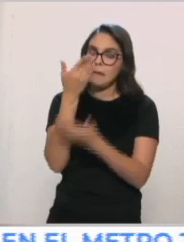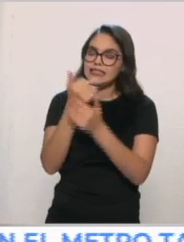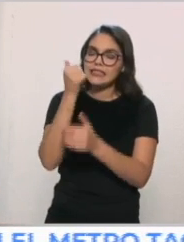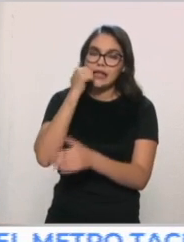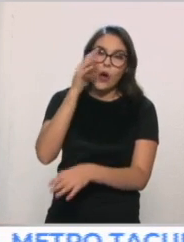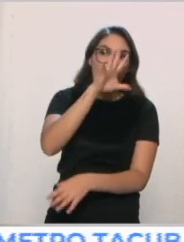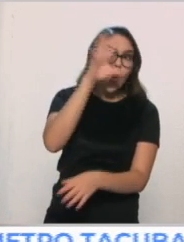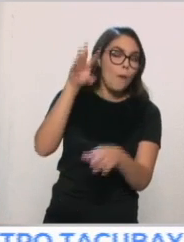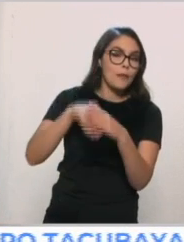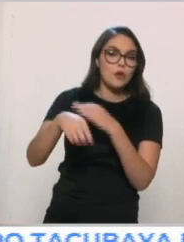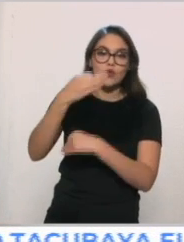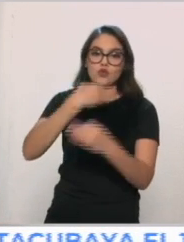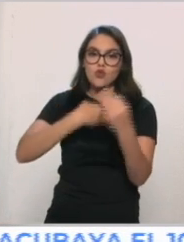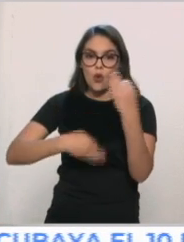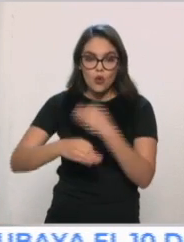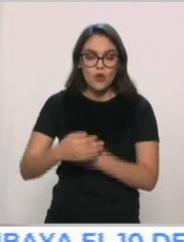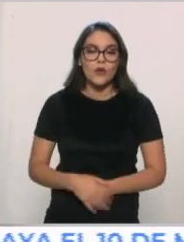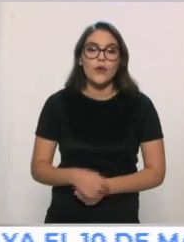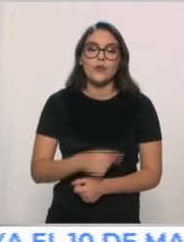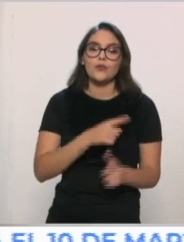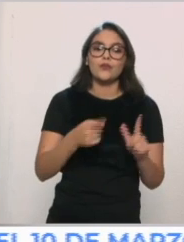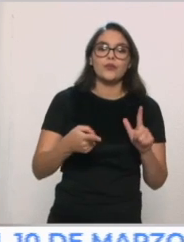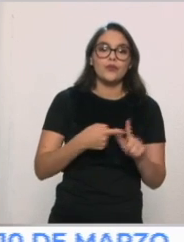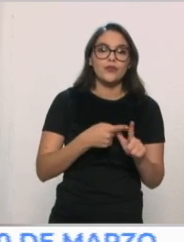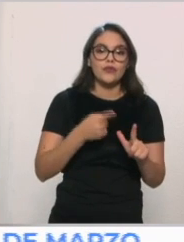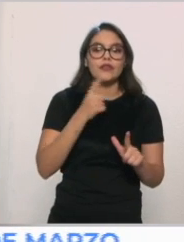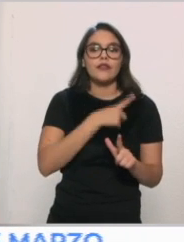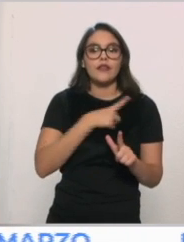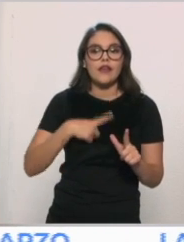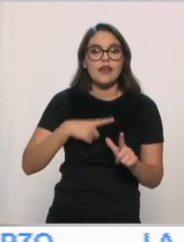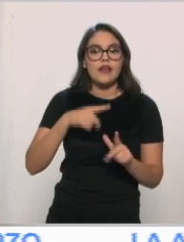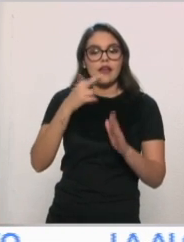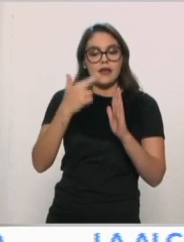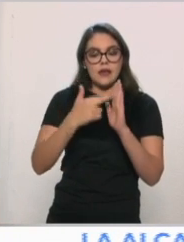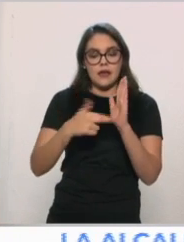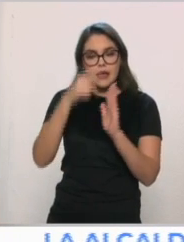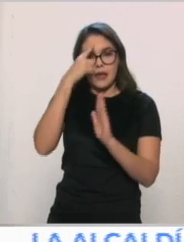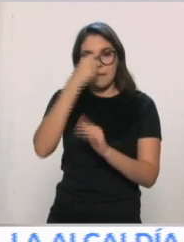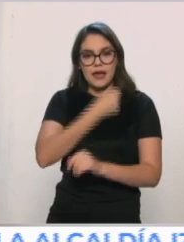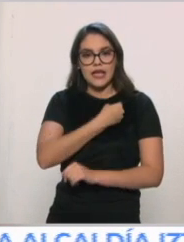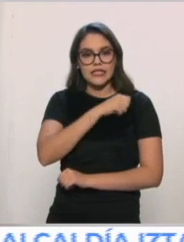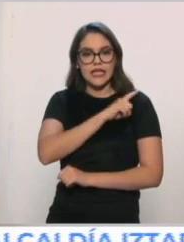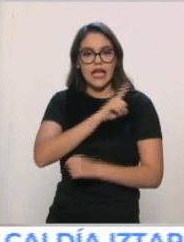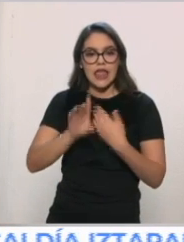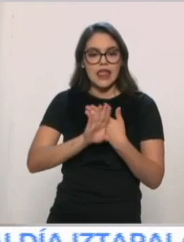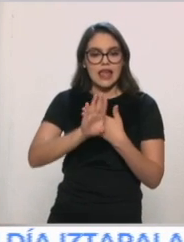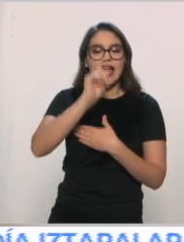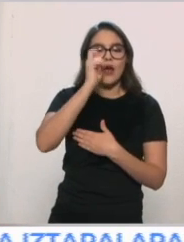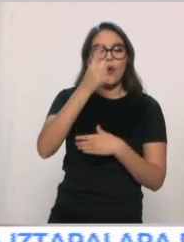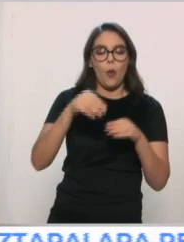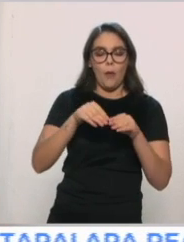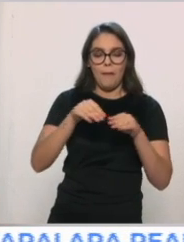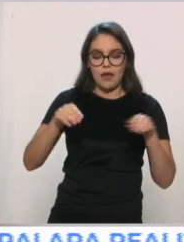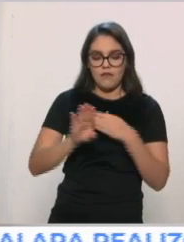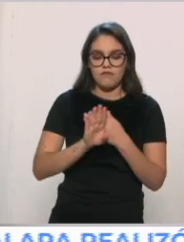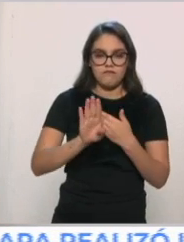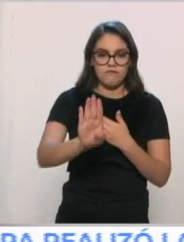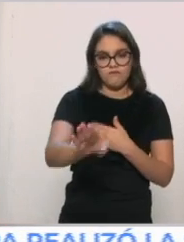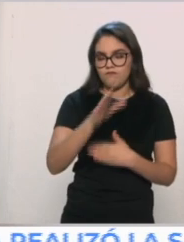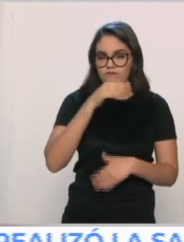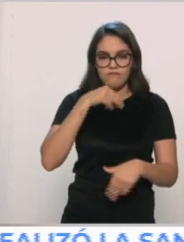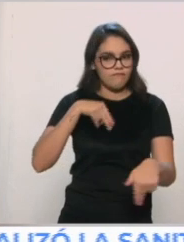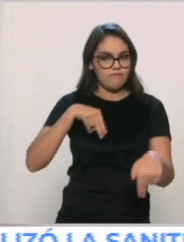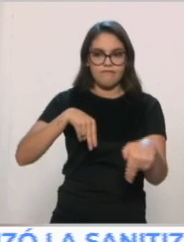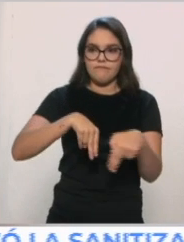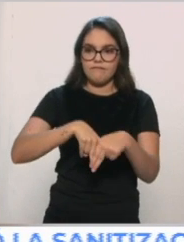producto. Segundo, para que establezcan las políticas de sana distancia. Y tercero, para el tema del aumento